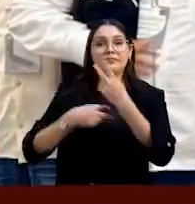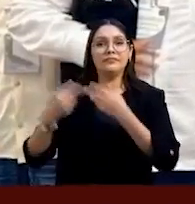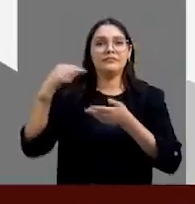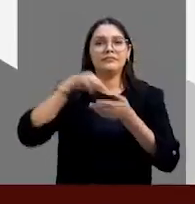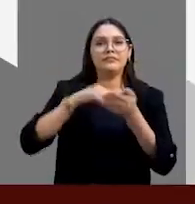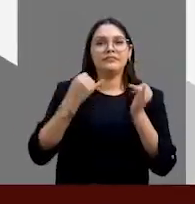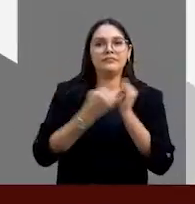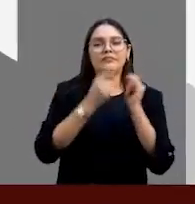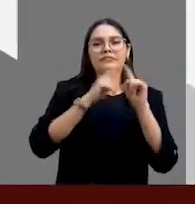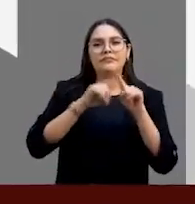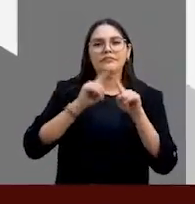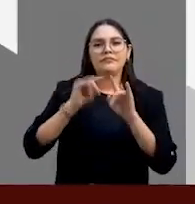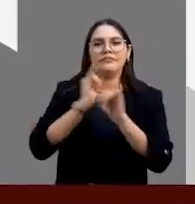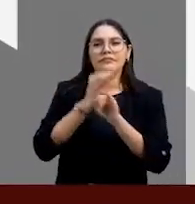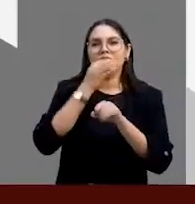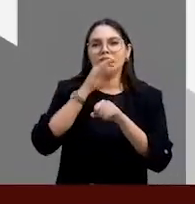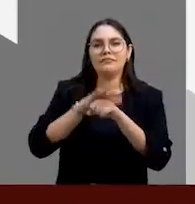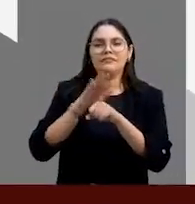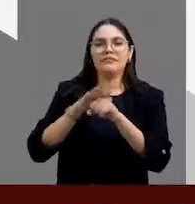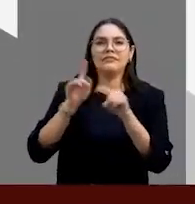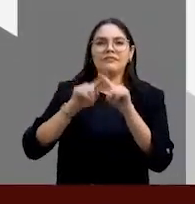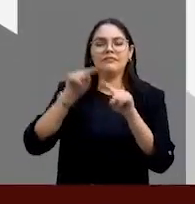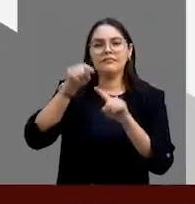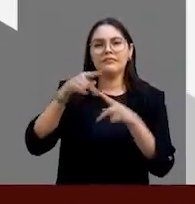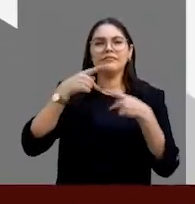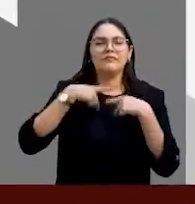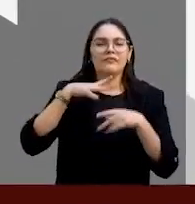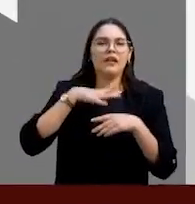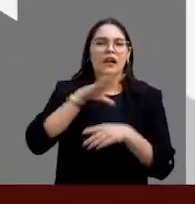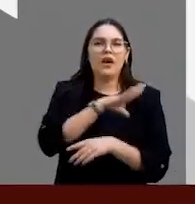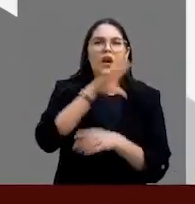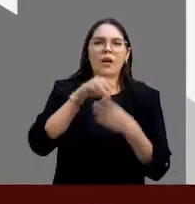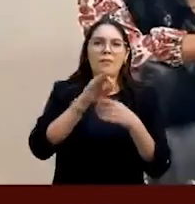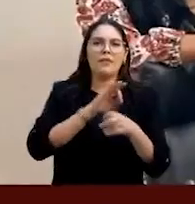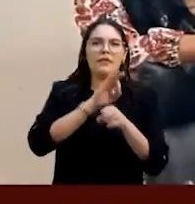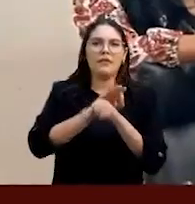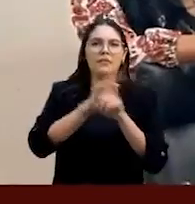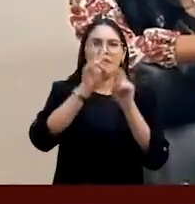en la legisladora afirmó que los connacionales cuentan con el respaldo del Gobierno Federal